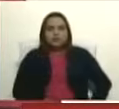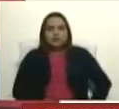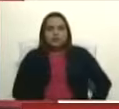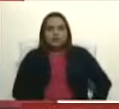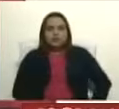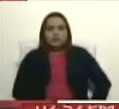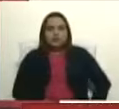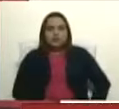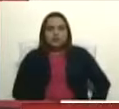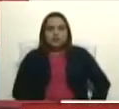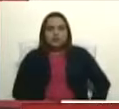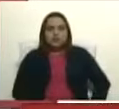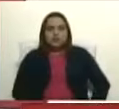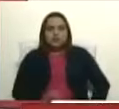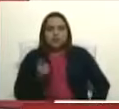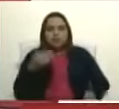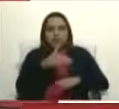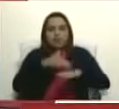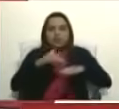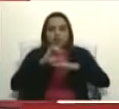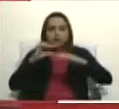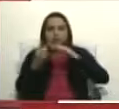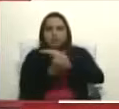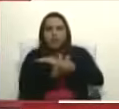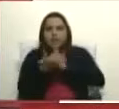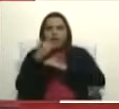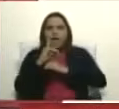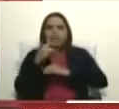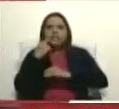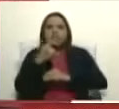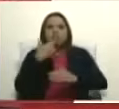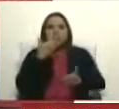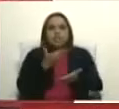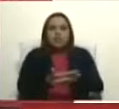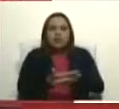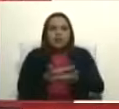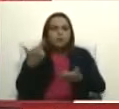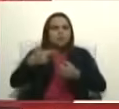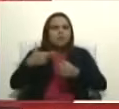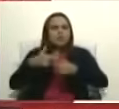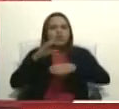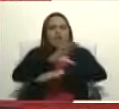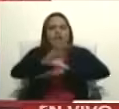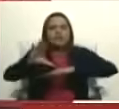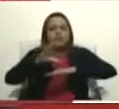de Guyana, donde él estaba dando las gracias por Petrocaribe.